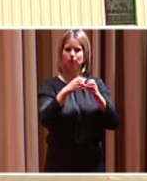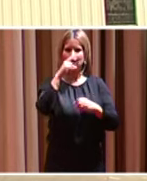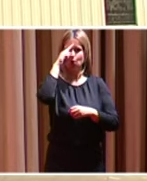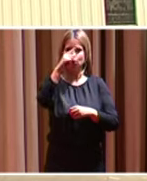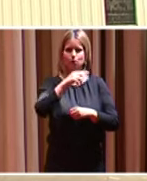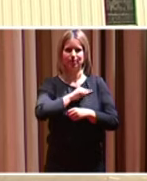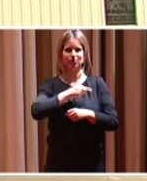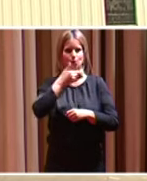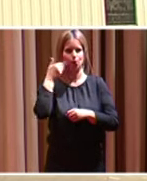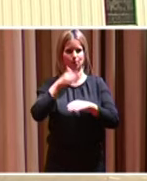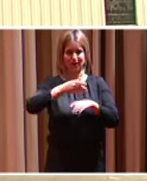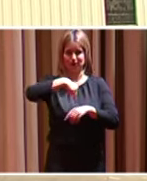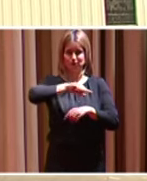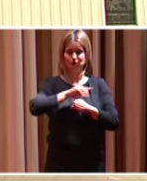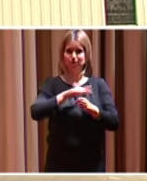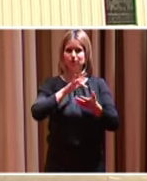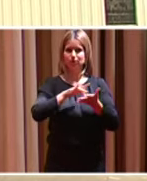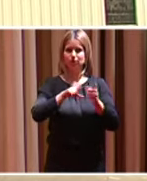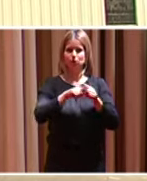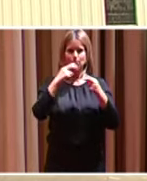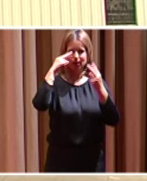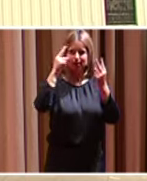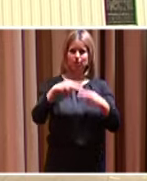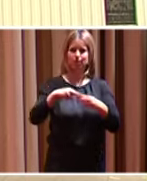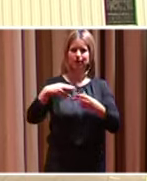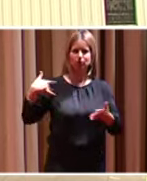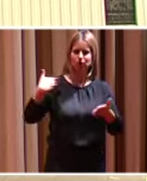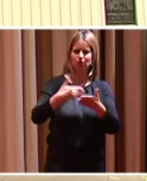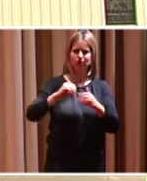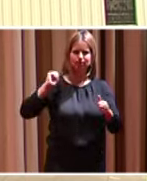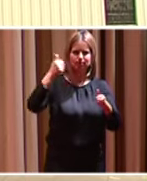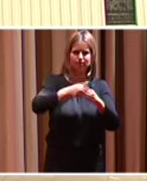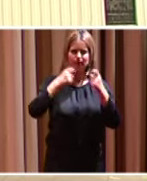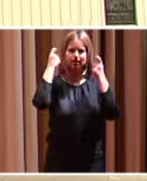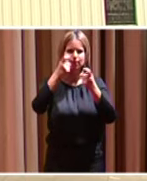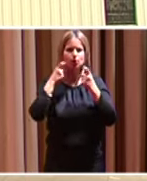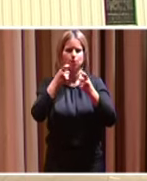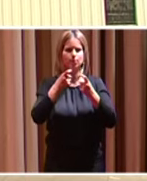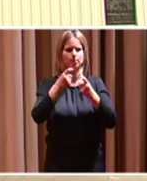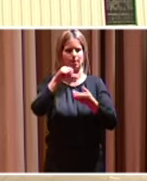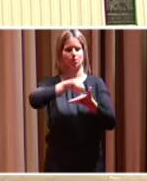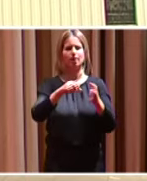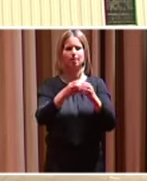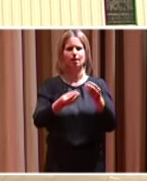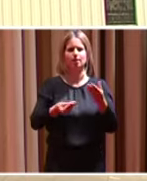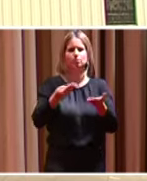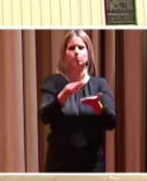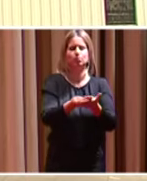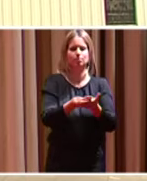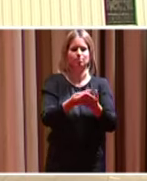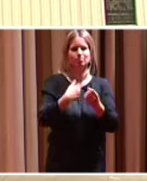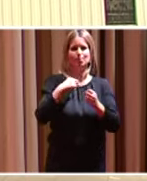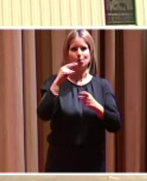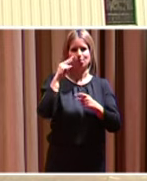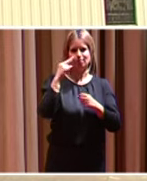gran honor y orgullo para nosotros. Es un reconocimiento a nuestra trayectoria, a nuestro esfuerzo y a nuestra contribución a la ciudad que nos vio